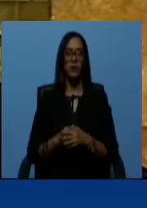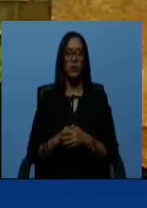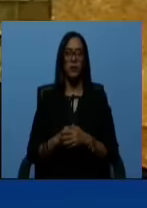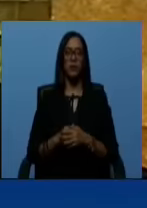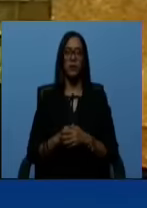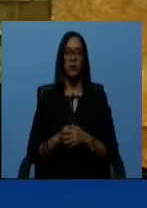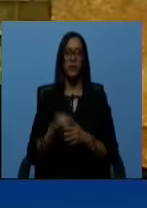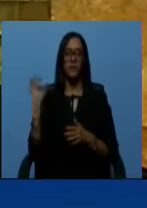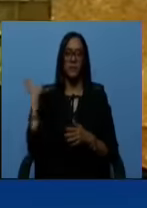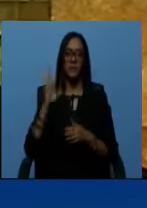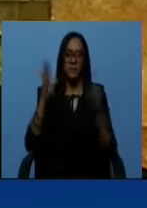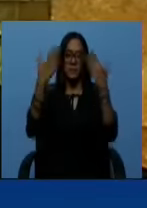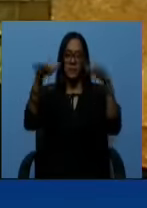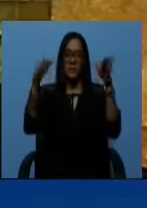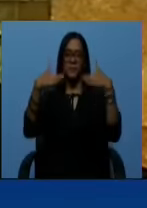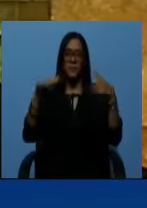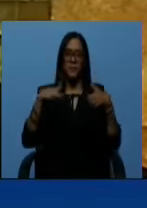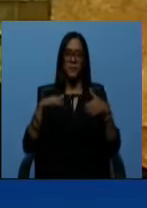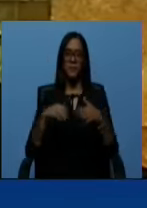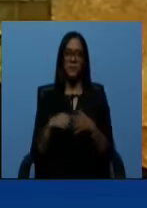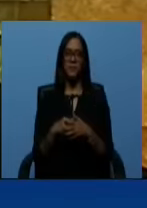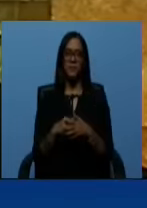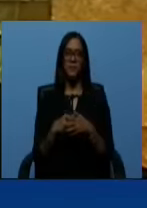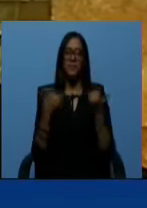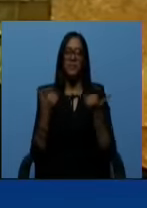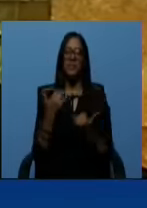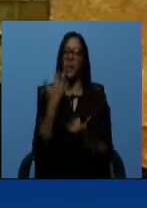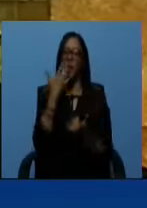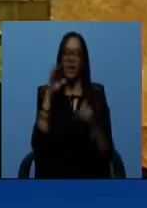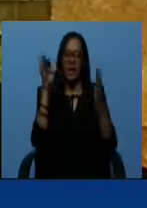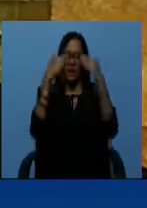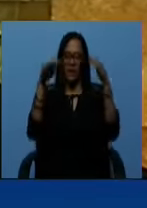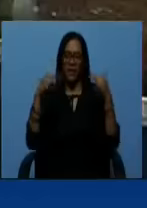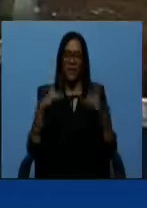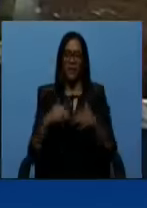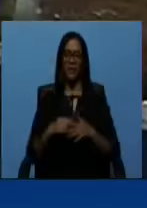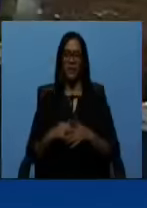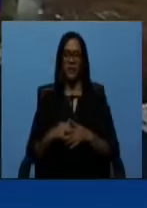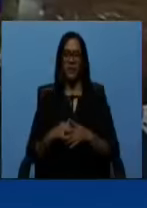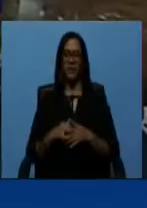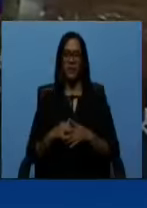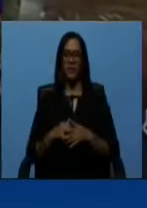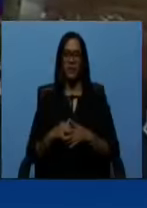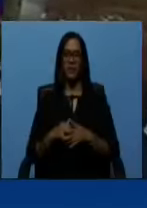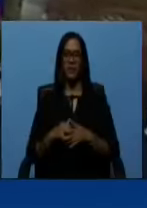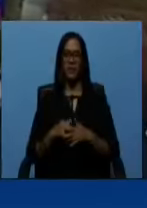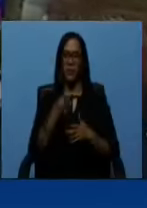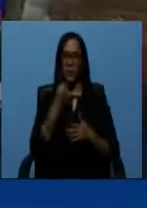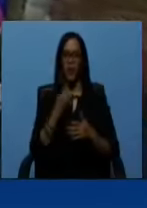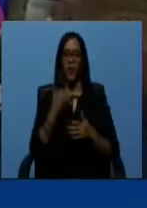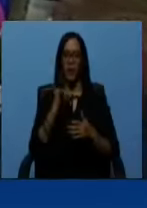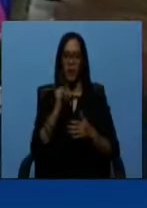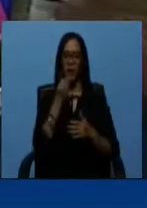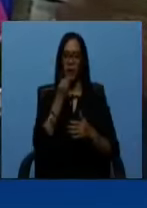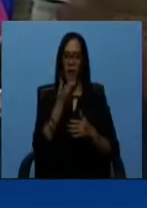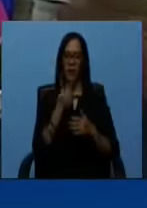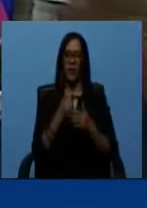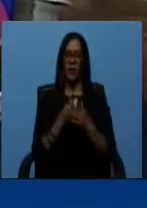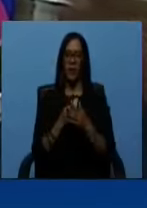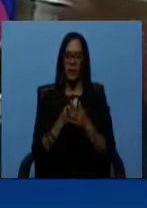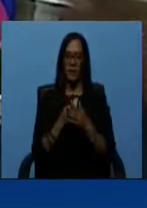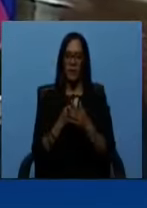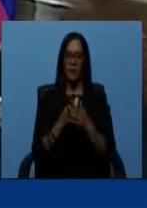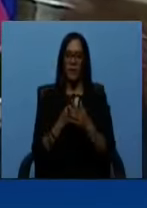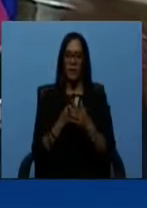Viene la Navidad, ya huele a Navidad, ¿verdad? Bueno, habrá buenas noticias para la Navidad, no las voy a dar